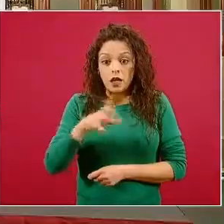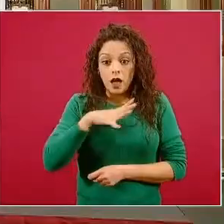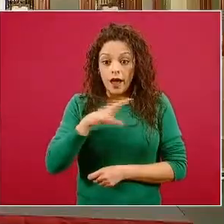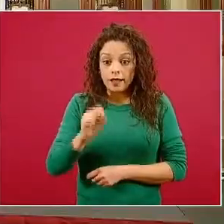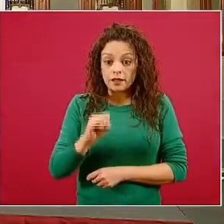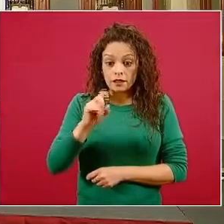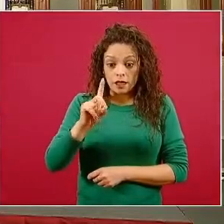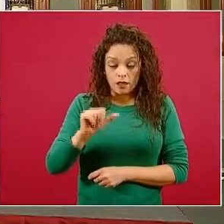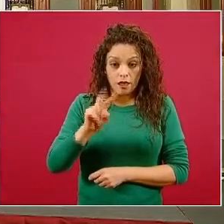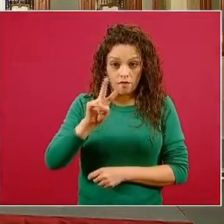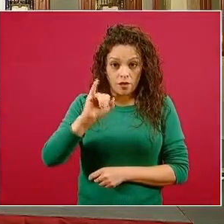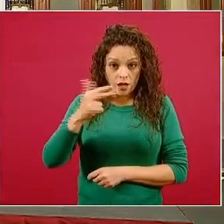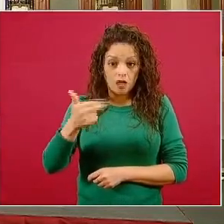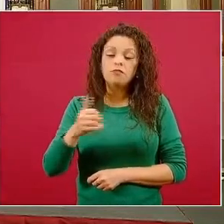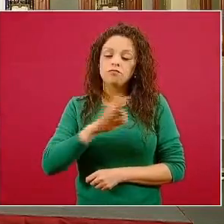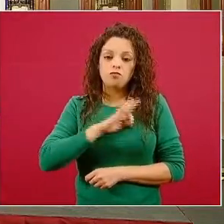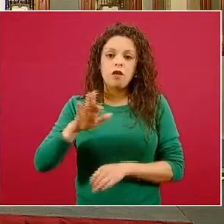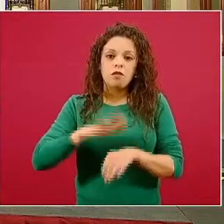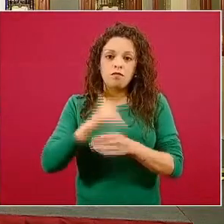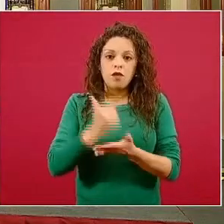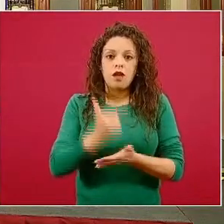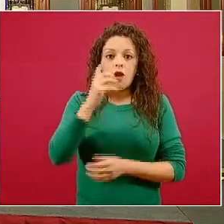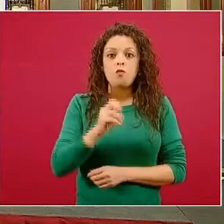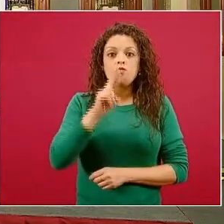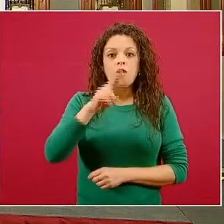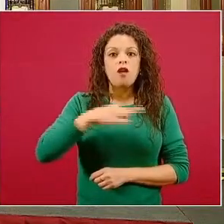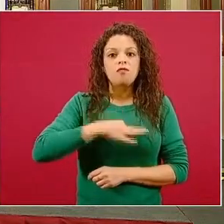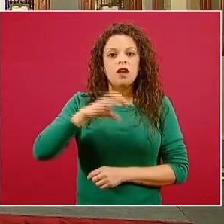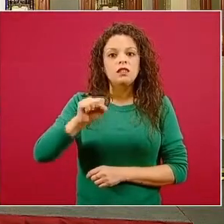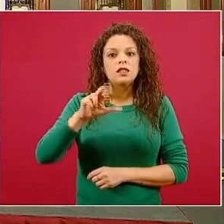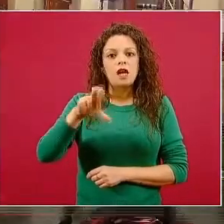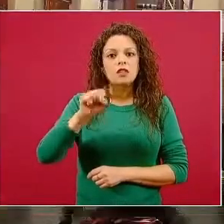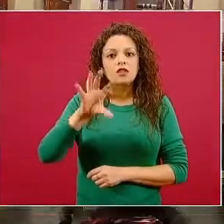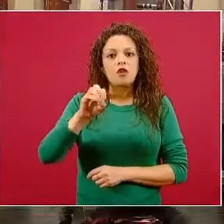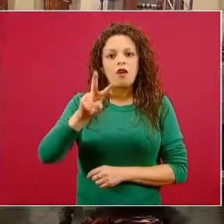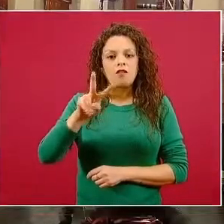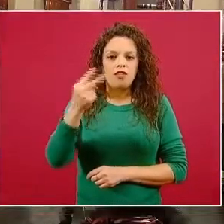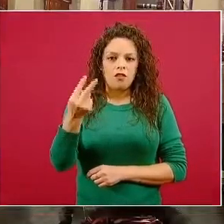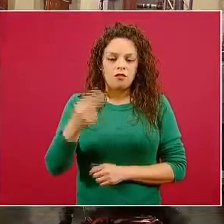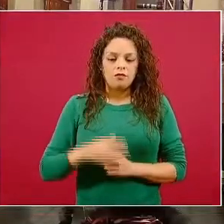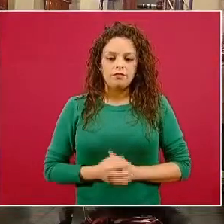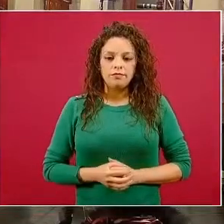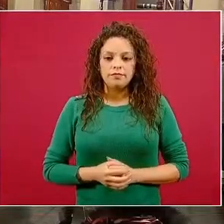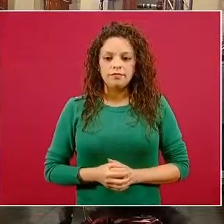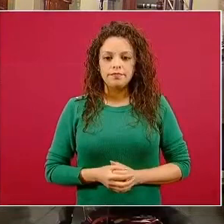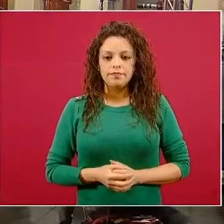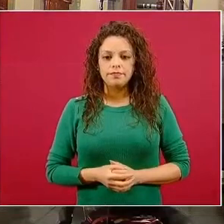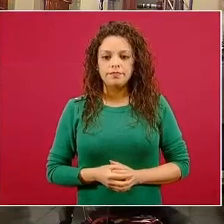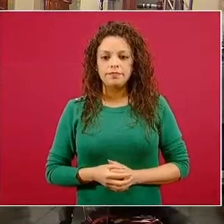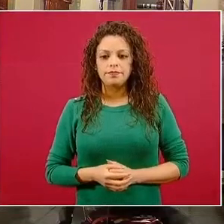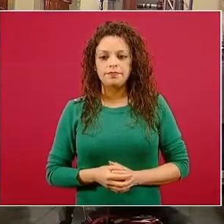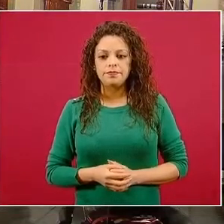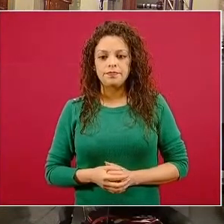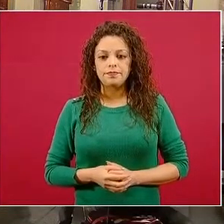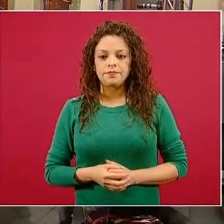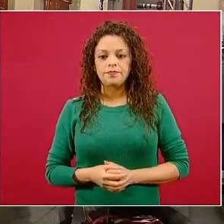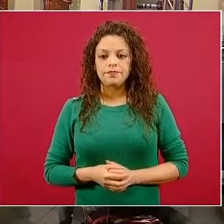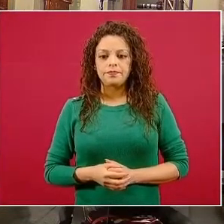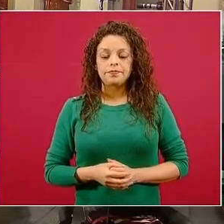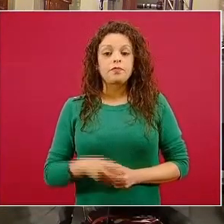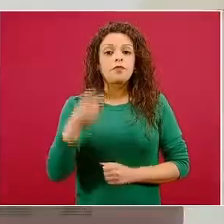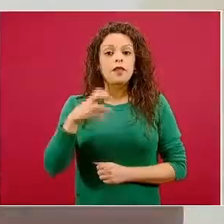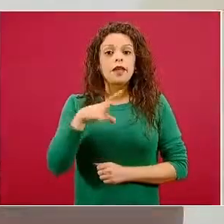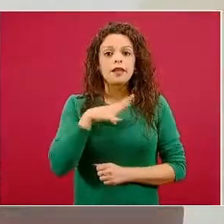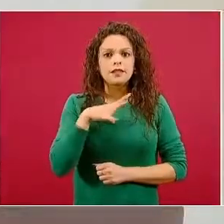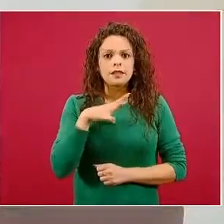por SARS-CoV-2. Si me pasas la siguiente. Y en este término también tenemos la